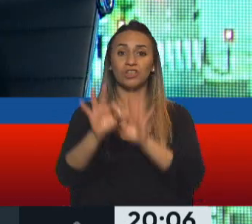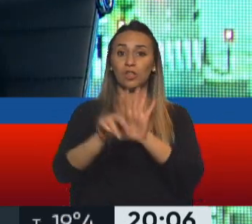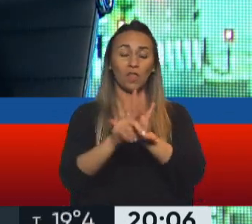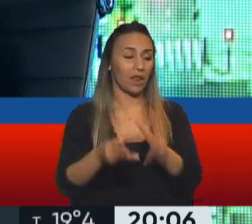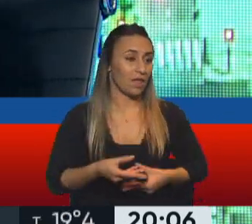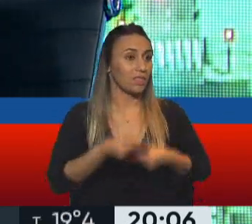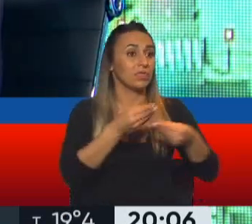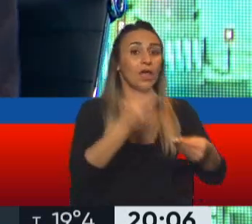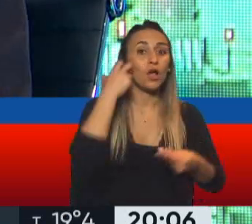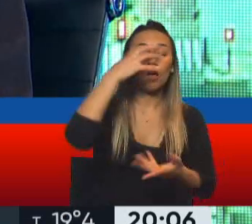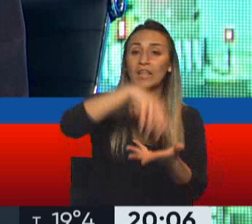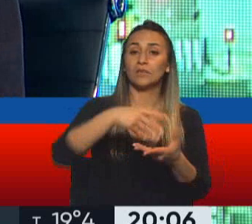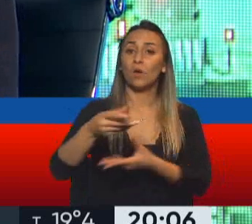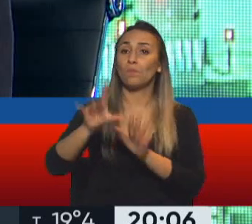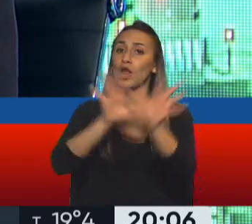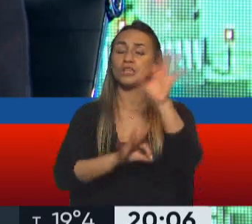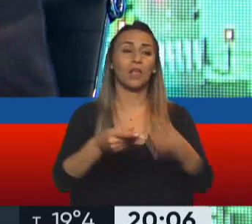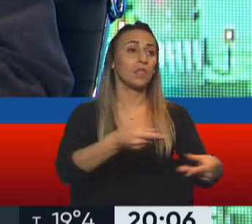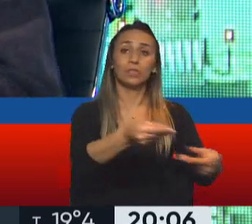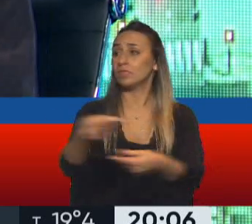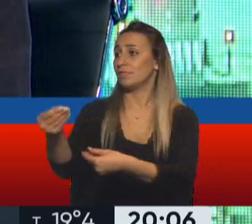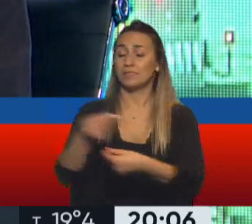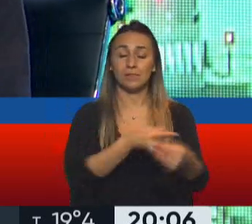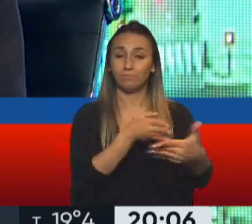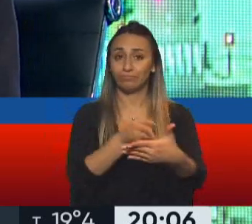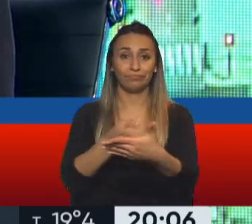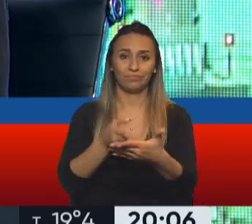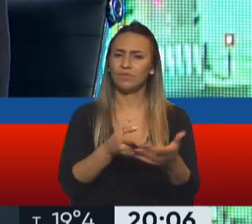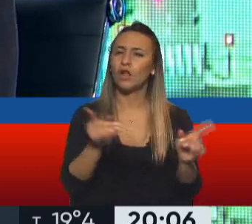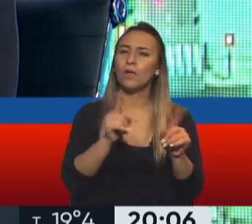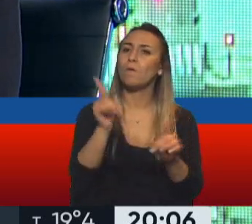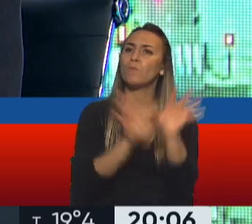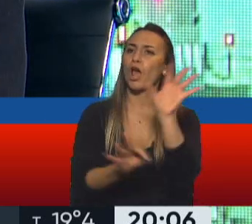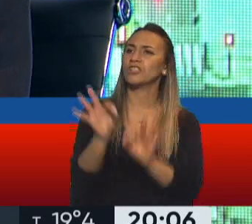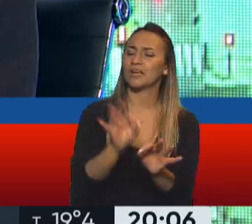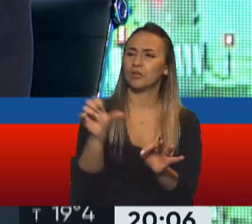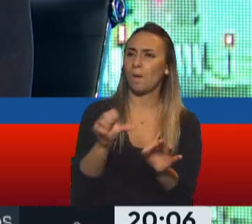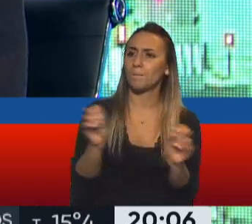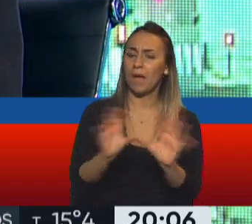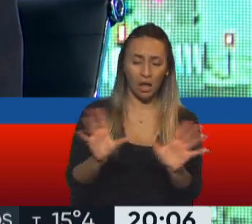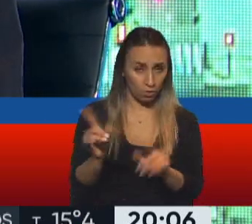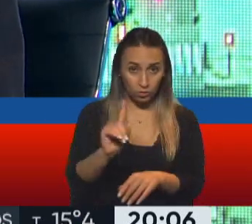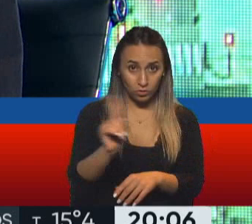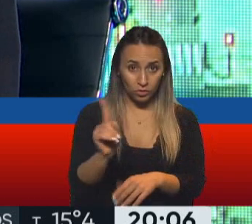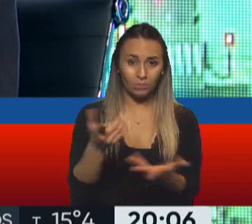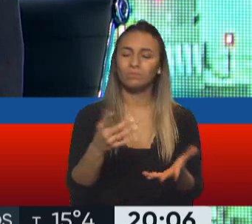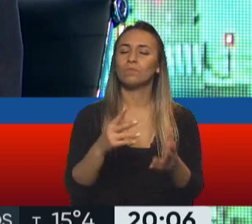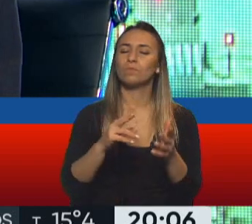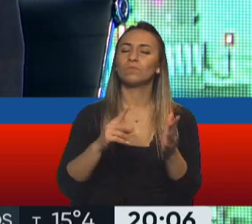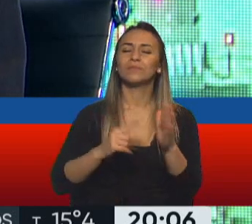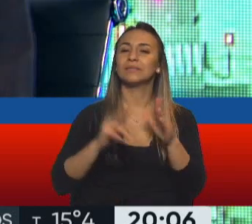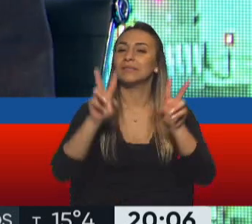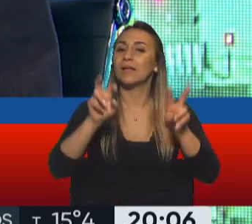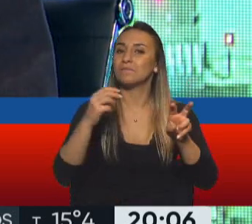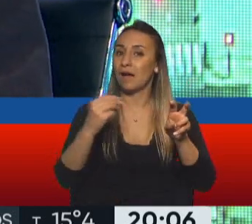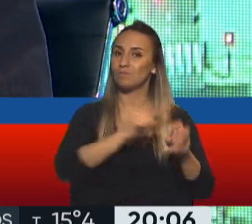no sabe bien qué pasa. Eso me parece que no tiene que ver con desidia, malos proyectos. Estamos discutiendo poder. Entonces me parece que por ahí yo empezaría a